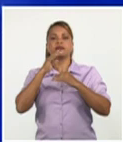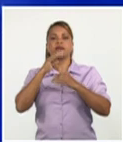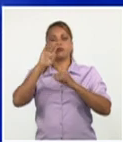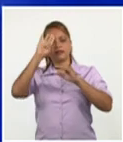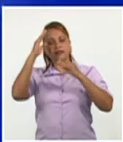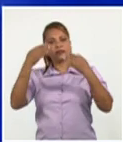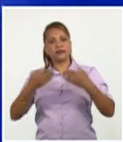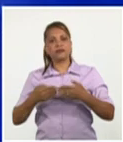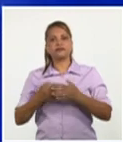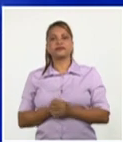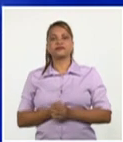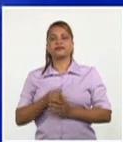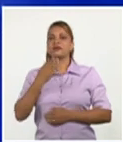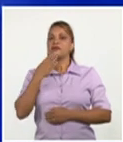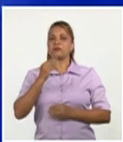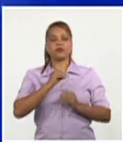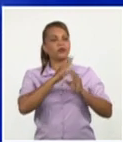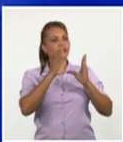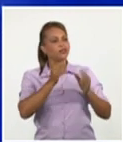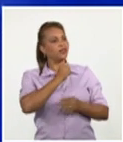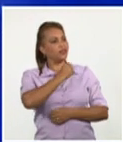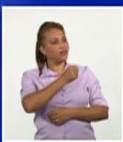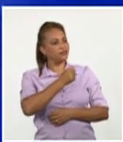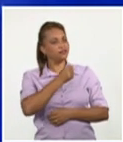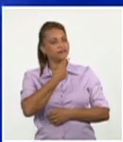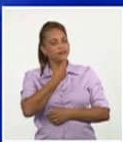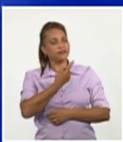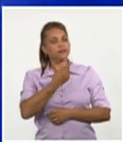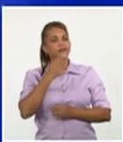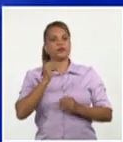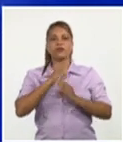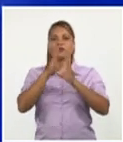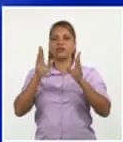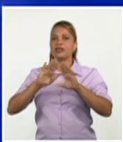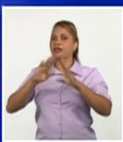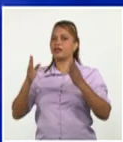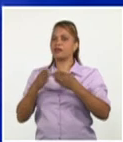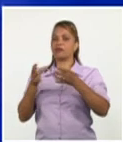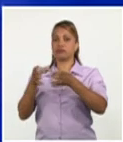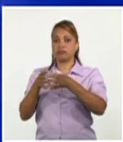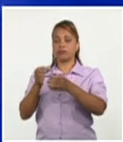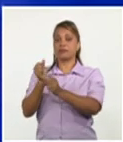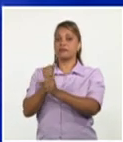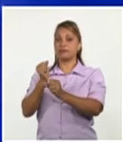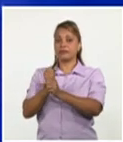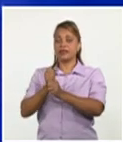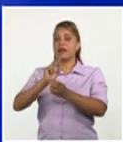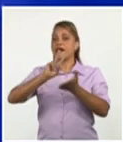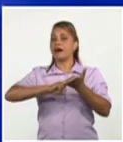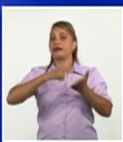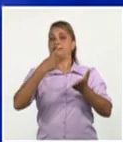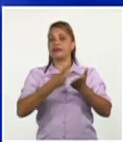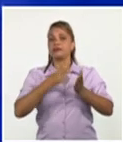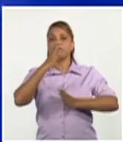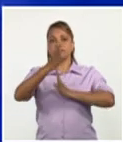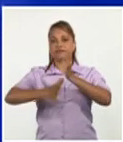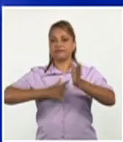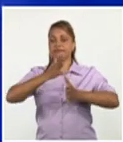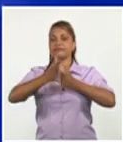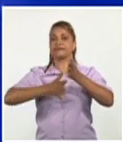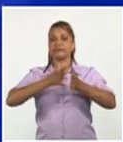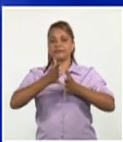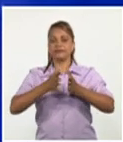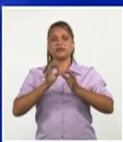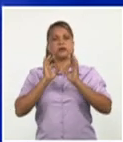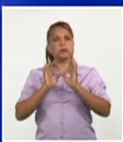Buenos días, Gisela, a ti, a todo el equipo que hace posible la transmisión, a la intérprete de lenguas de señas y, como